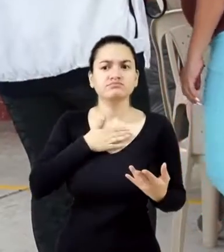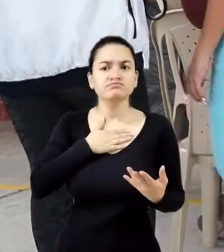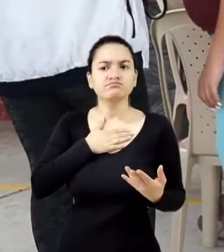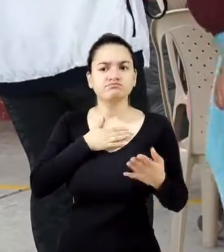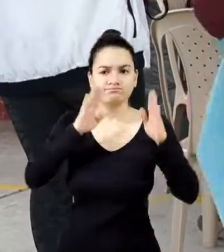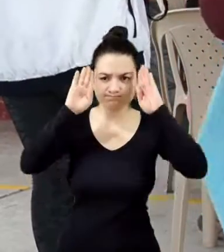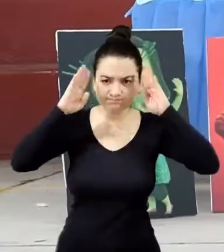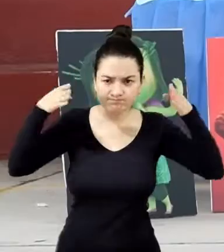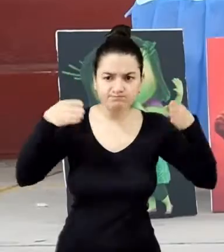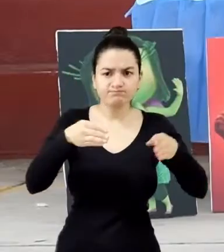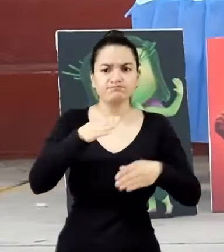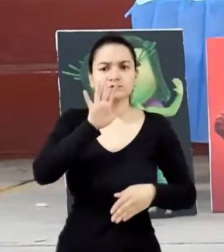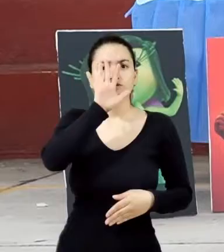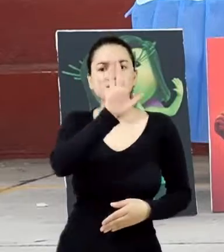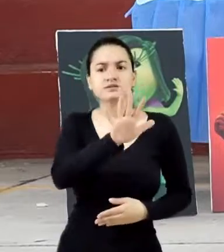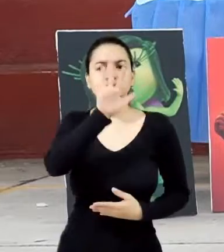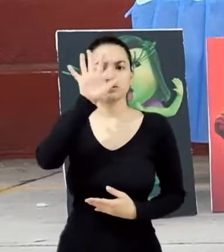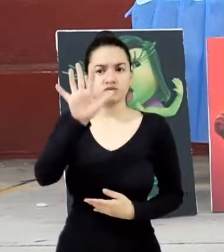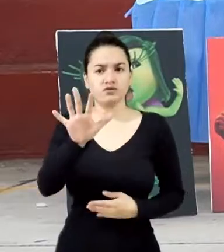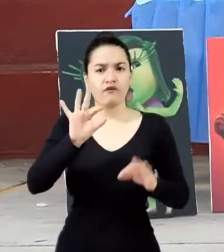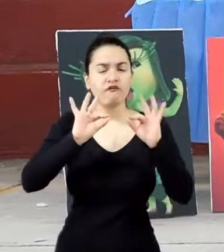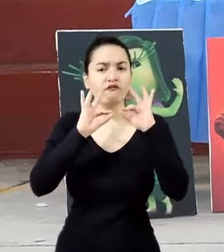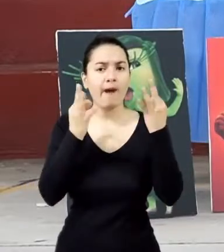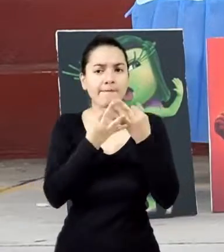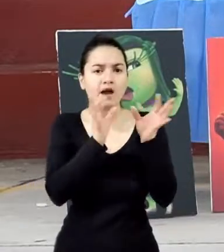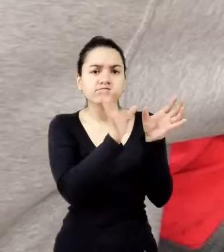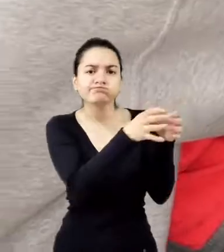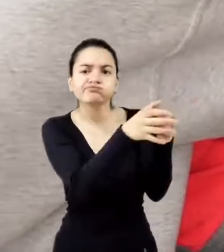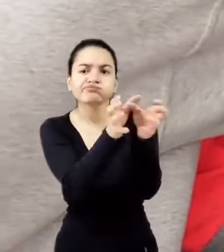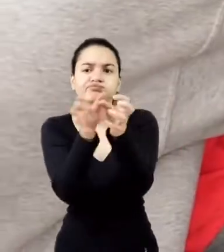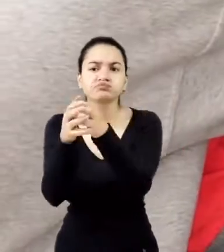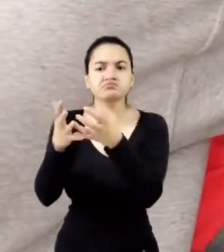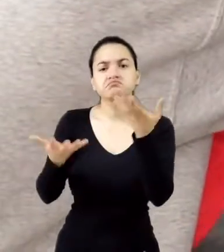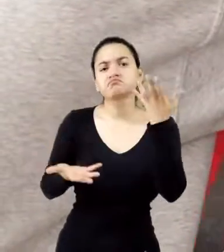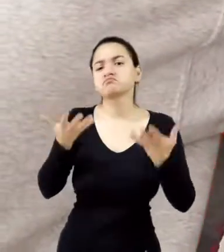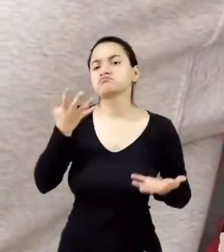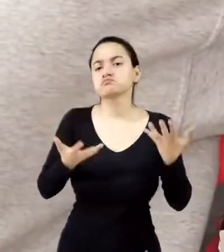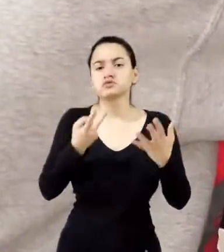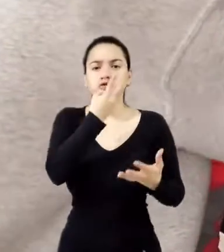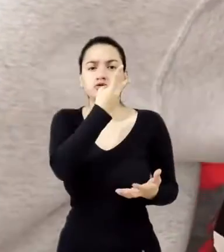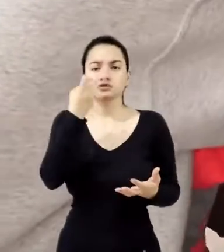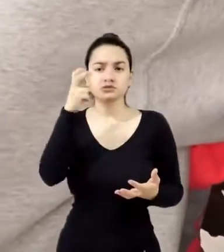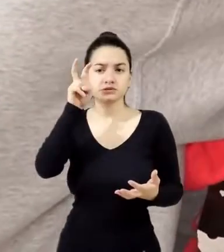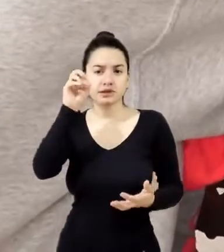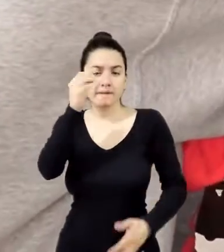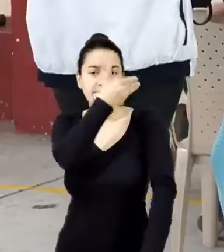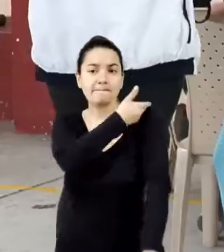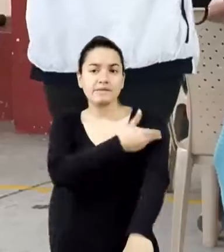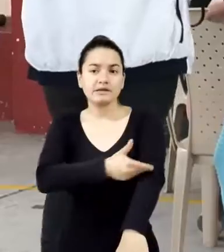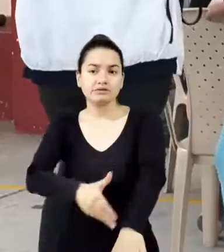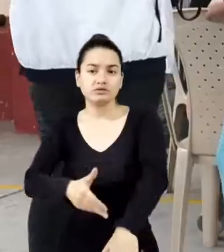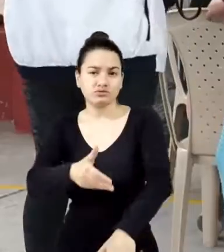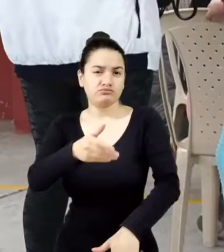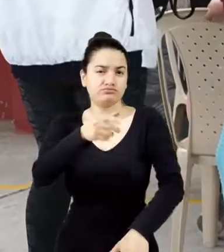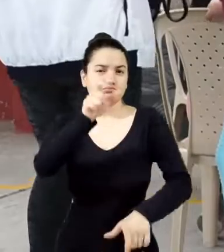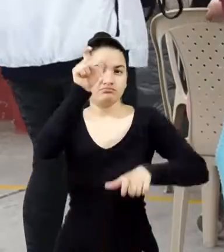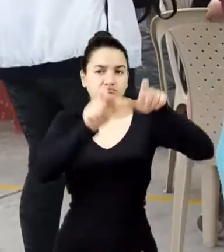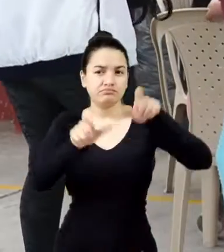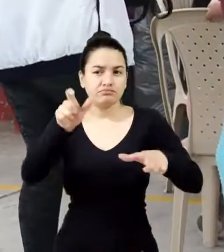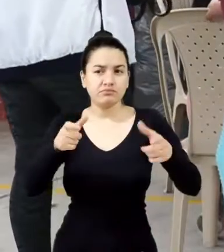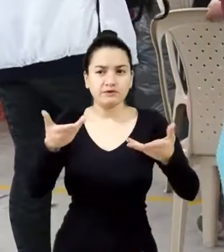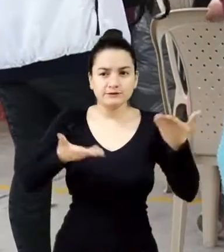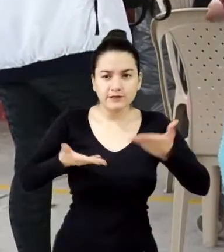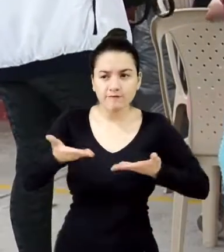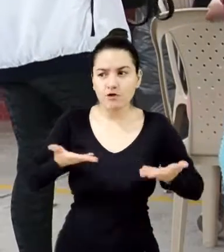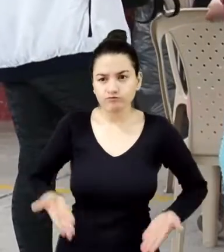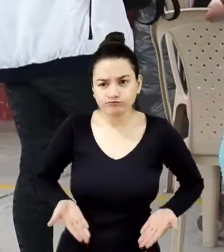a población en extrema vulnerabilidad. Hemos atendido aproximadamente 55 núcleos familiares, lo que corresponde a un